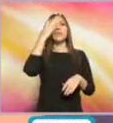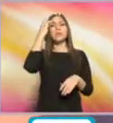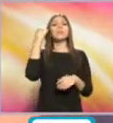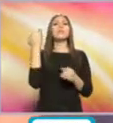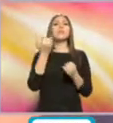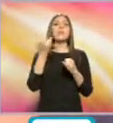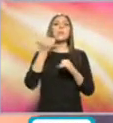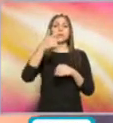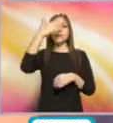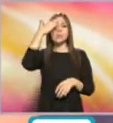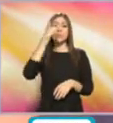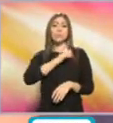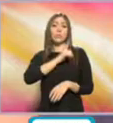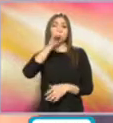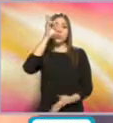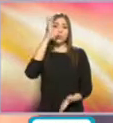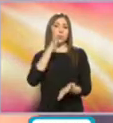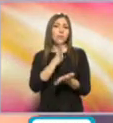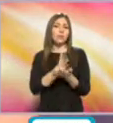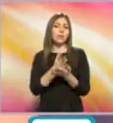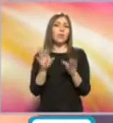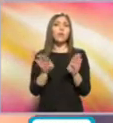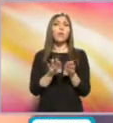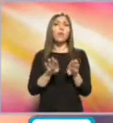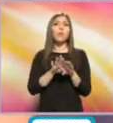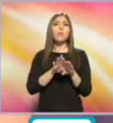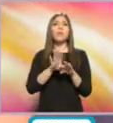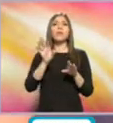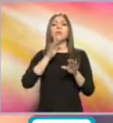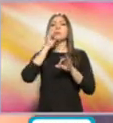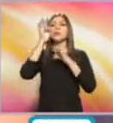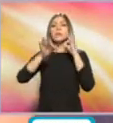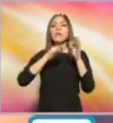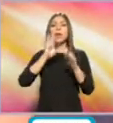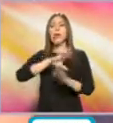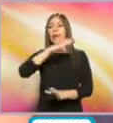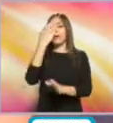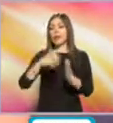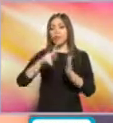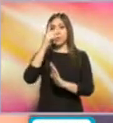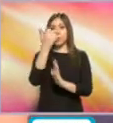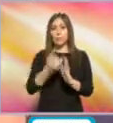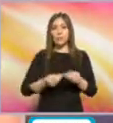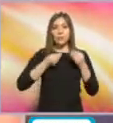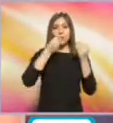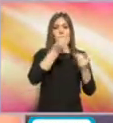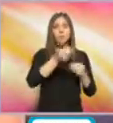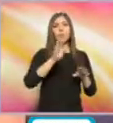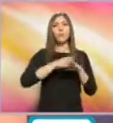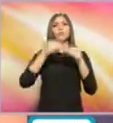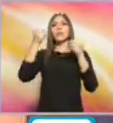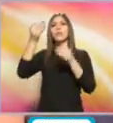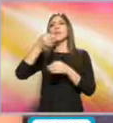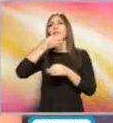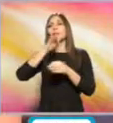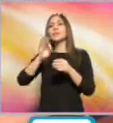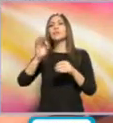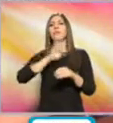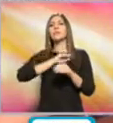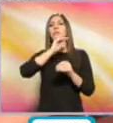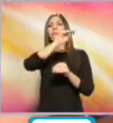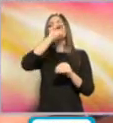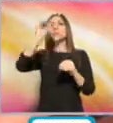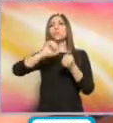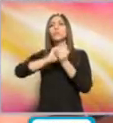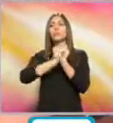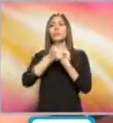también sabemos que no solamente se trata de que lo culminemos, muchas veces se trata de enviarlo a festivales para que empiece a tomar renombre